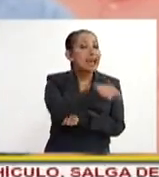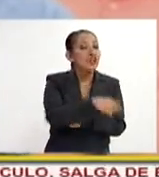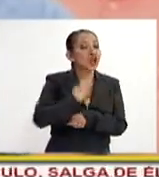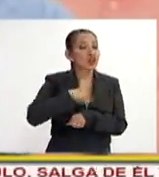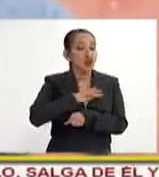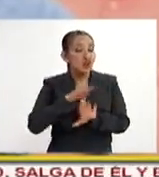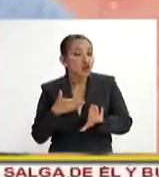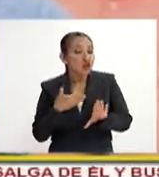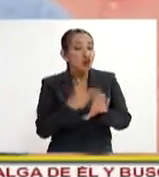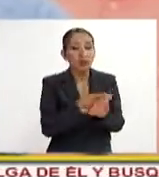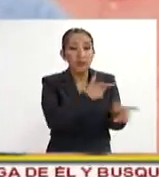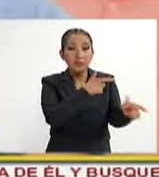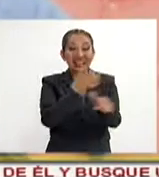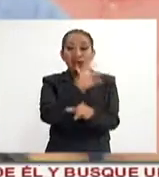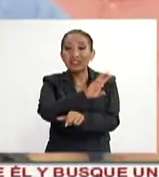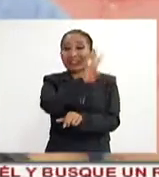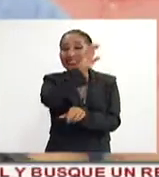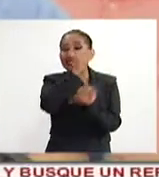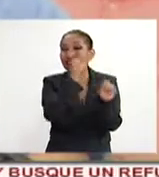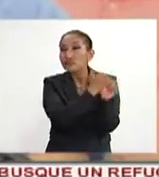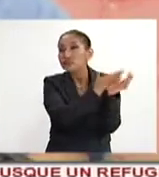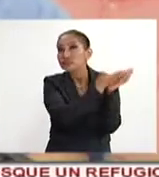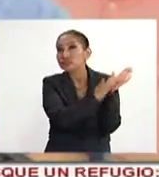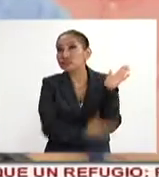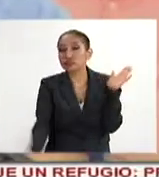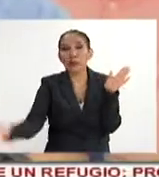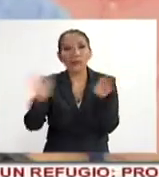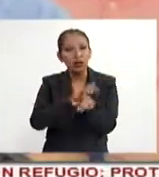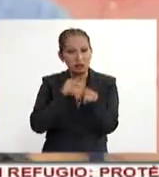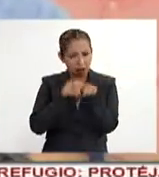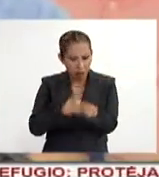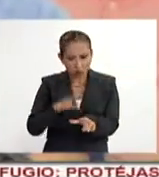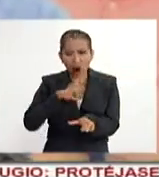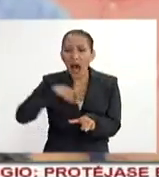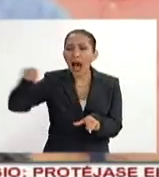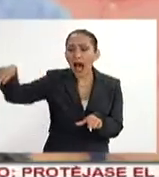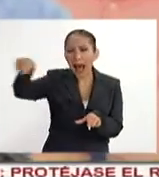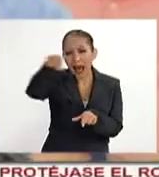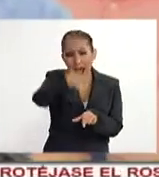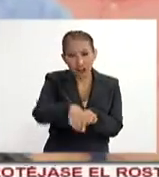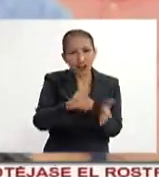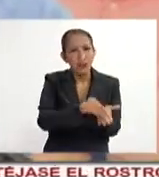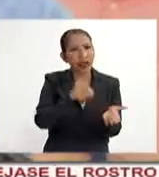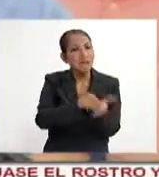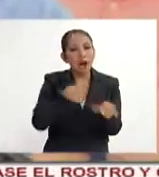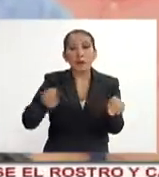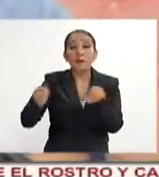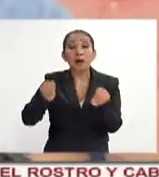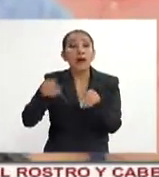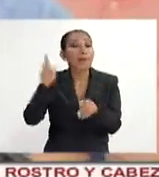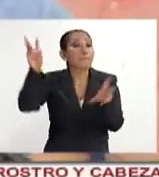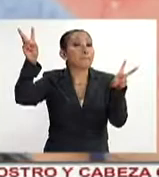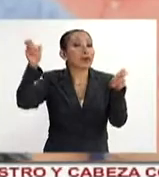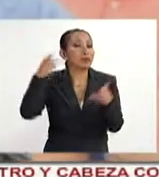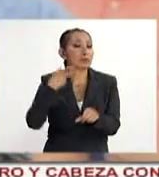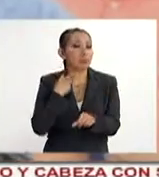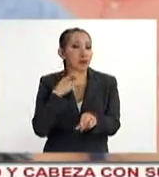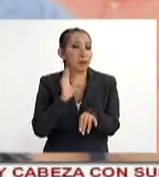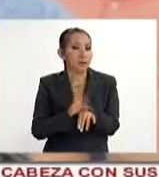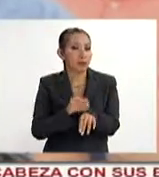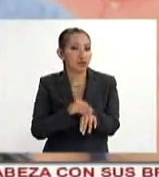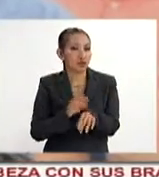nuestro alzamiento armado de 53 años, pues seguiremos existiendo como un movimiento de carácter legal